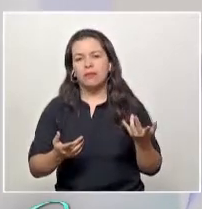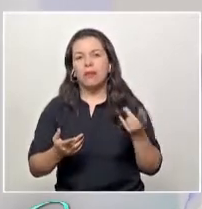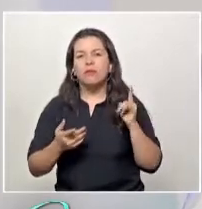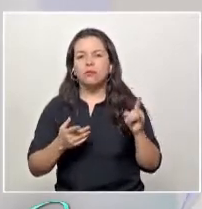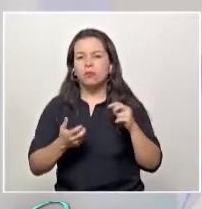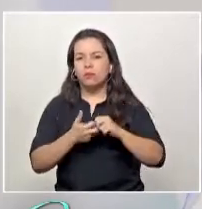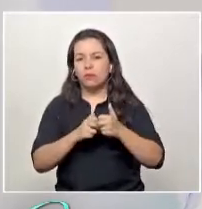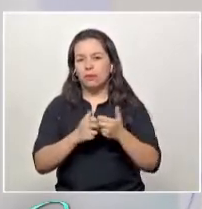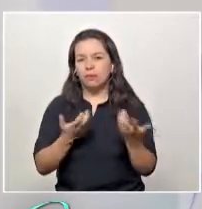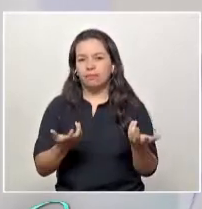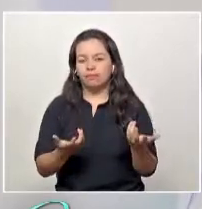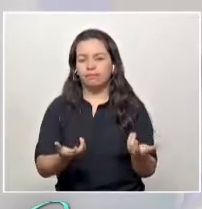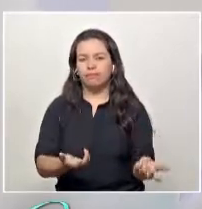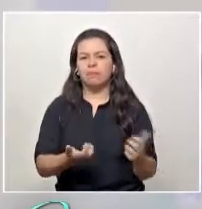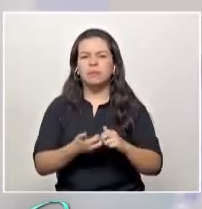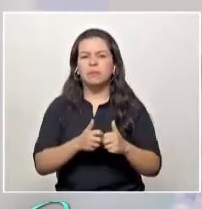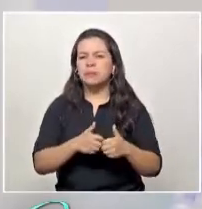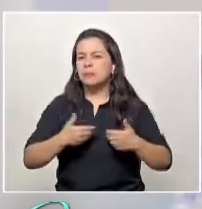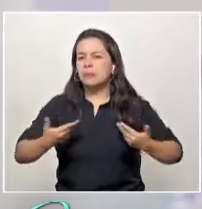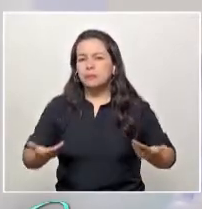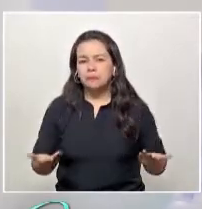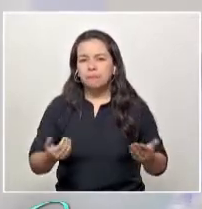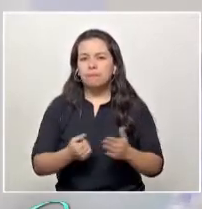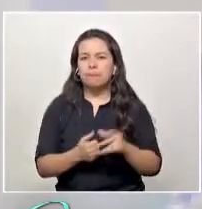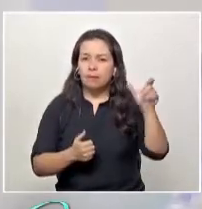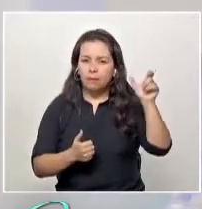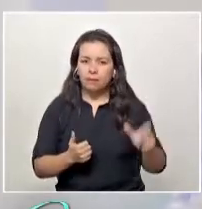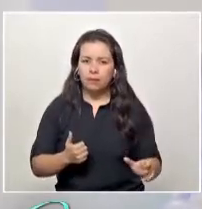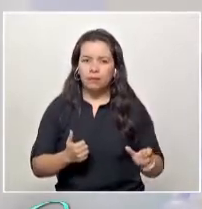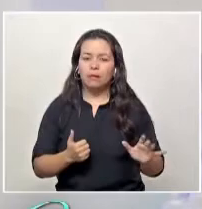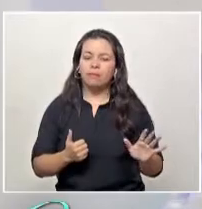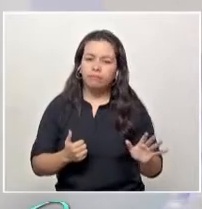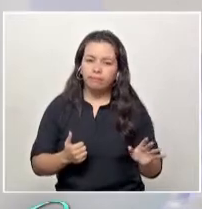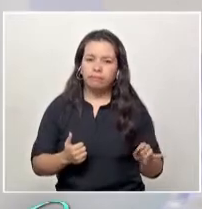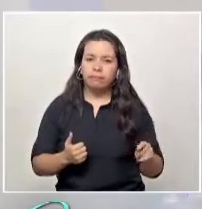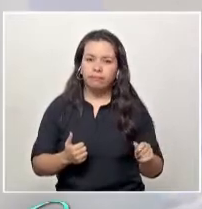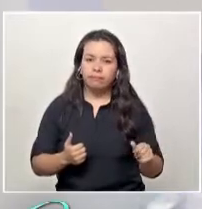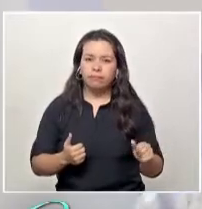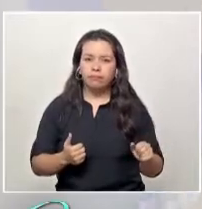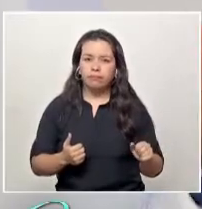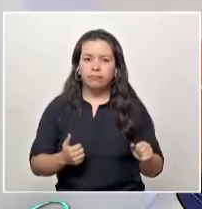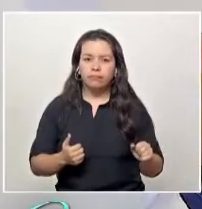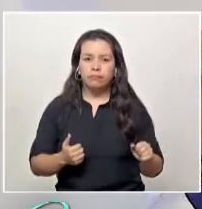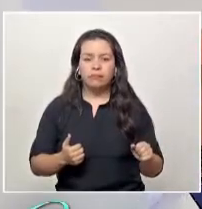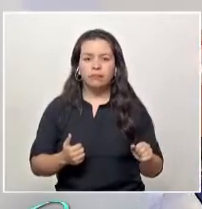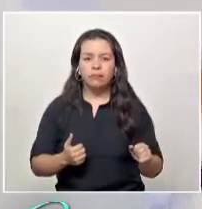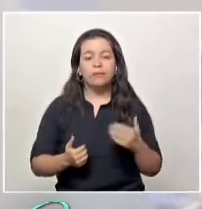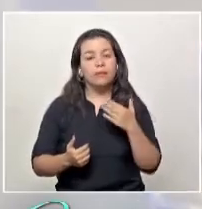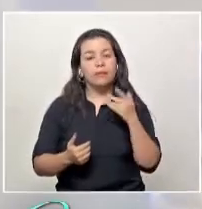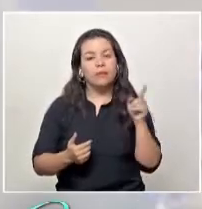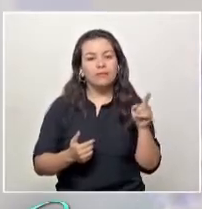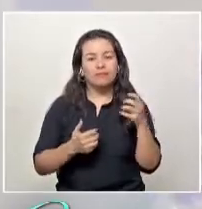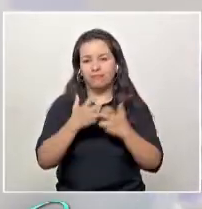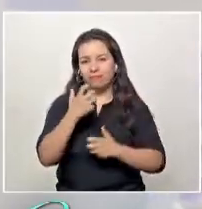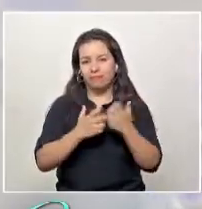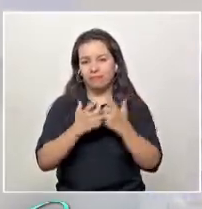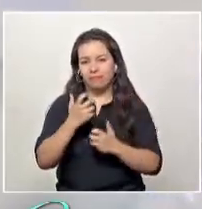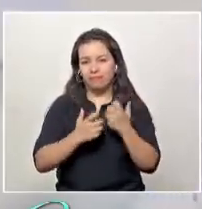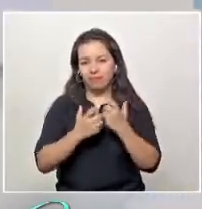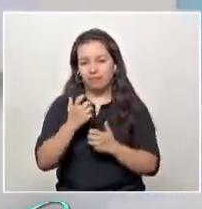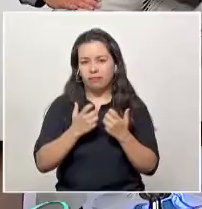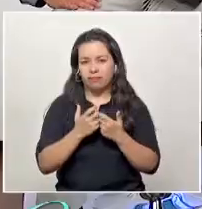oído? No, el problema lo tiene la persona también, lo tiene a nivel sistémico. ¿Podemos ver la